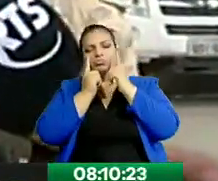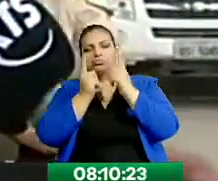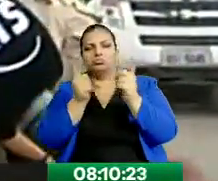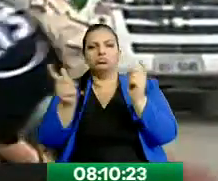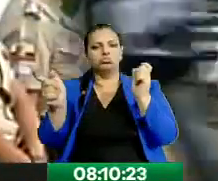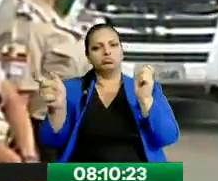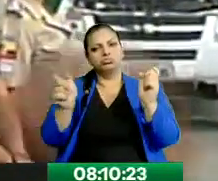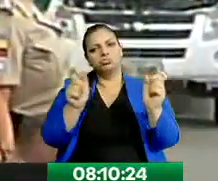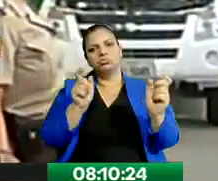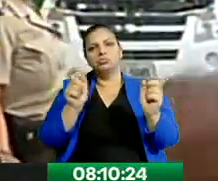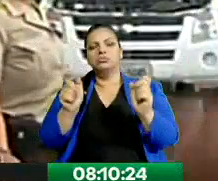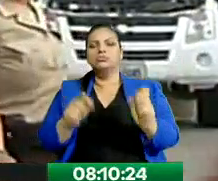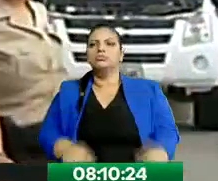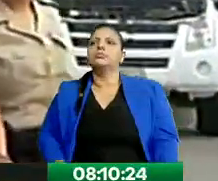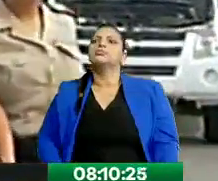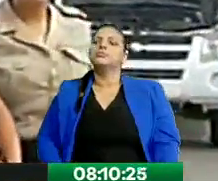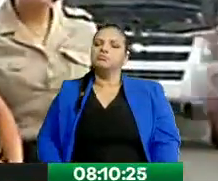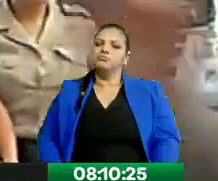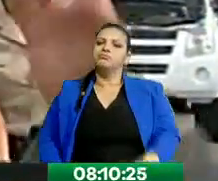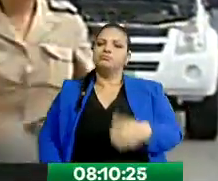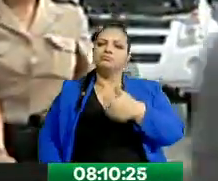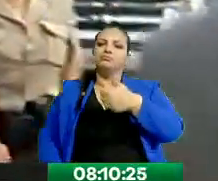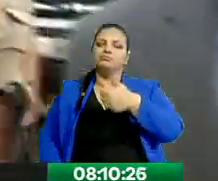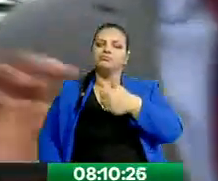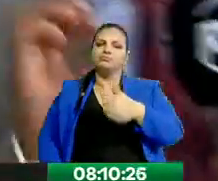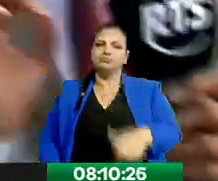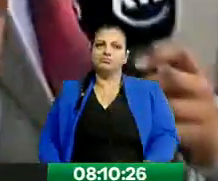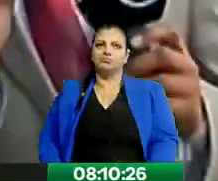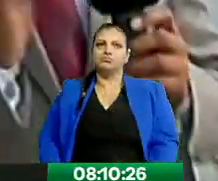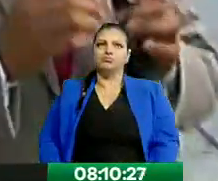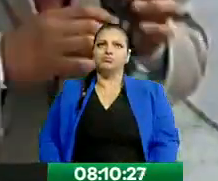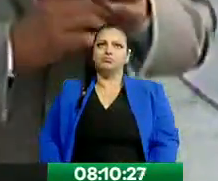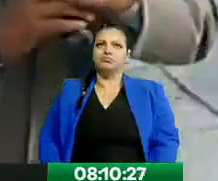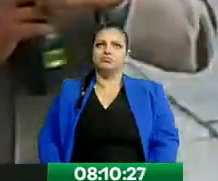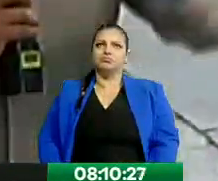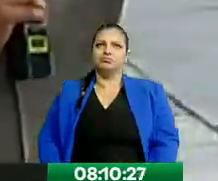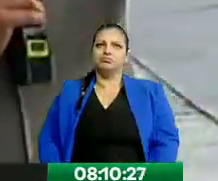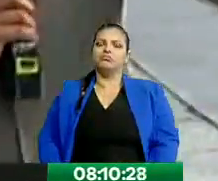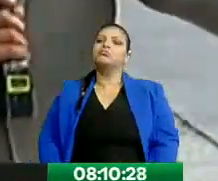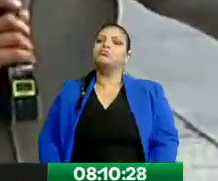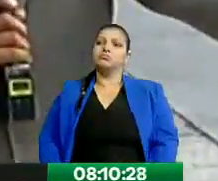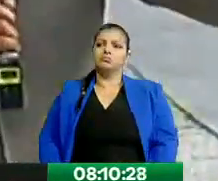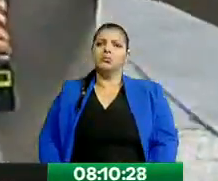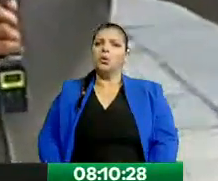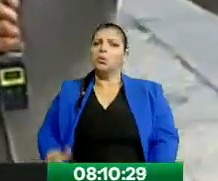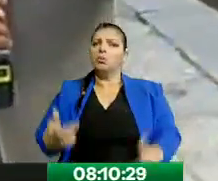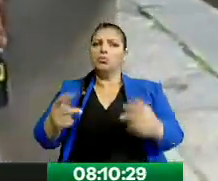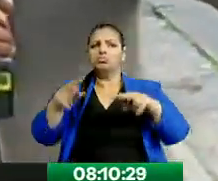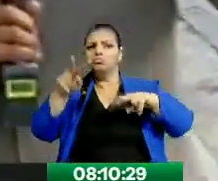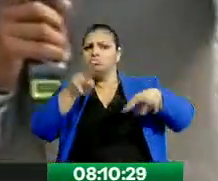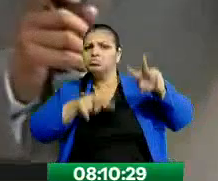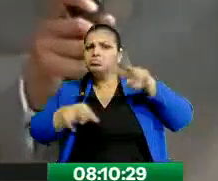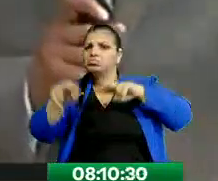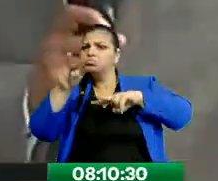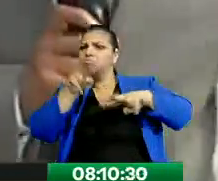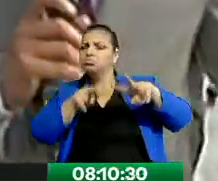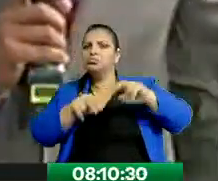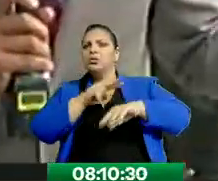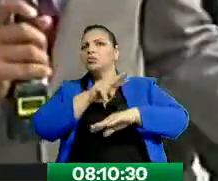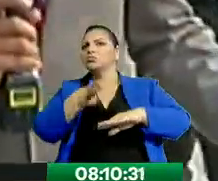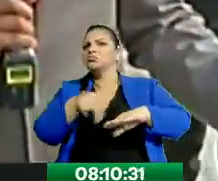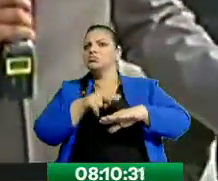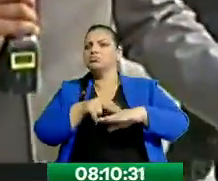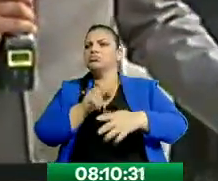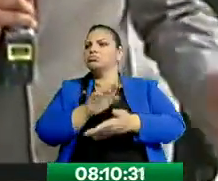ver la seguridad. Ok, perfecto. Al momento, ustedes nos indican, no han encontrado mayor novedad. Sin embargo, hay que resaltar el hecho de que ustedes cuentan